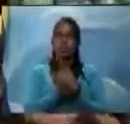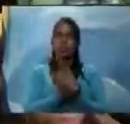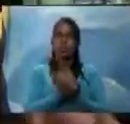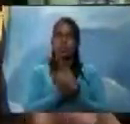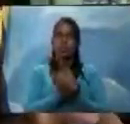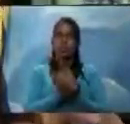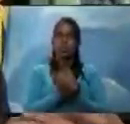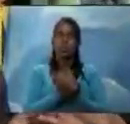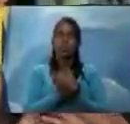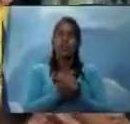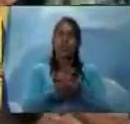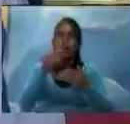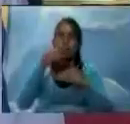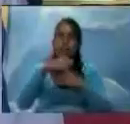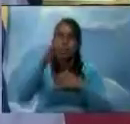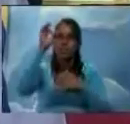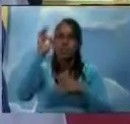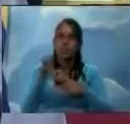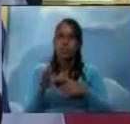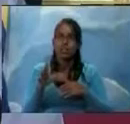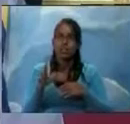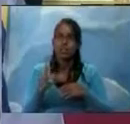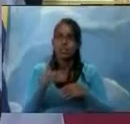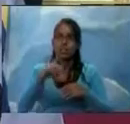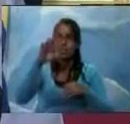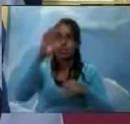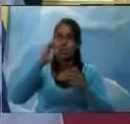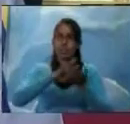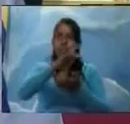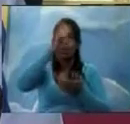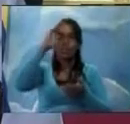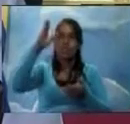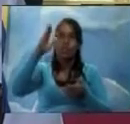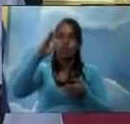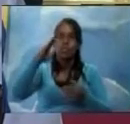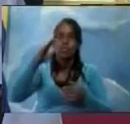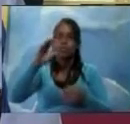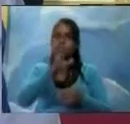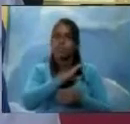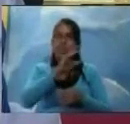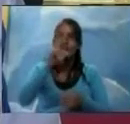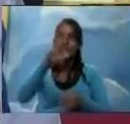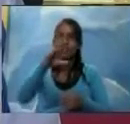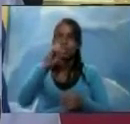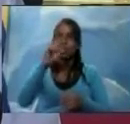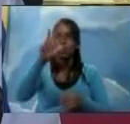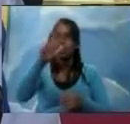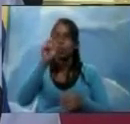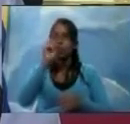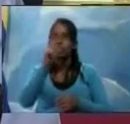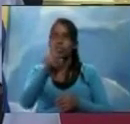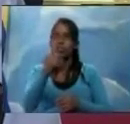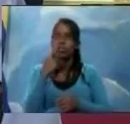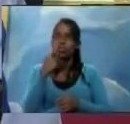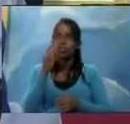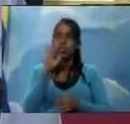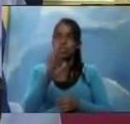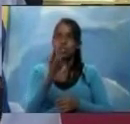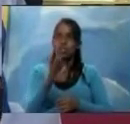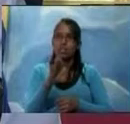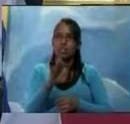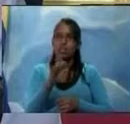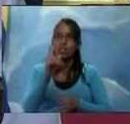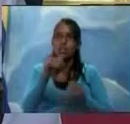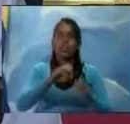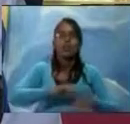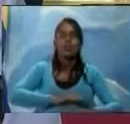Adelante, mi hermano. Adelante, pastor. Gloria a Dios. Me tocó el 30 y el 31 y el 25. Dice así: y